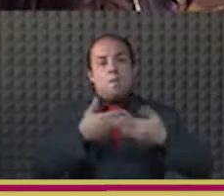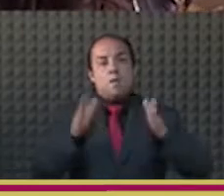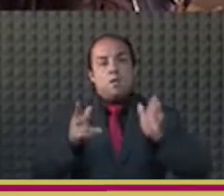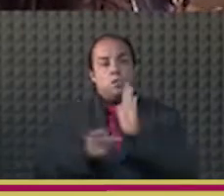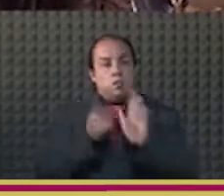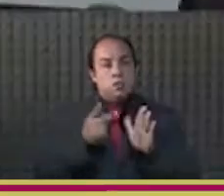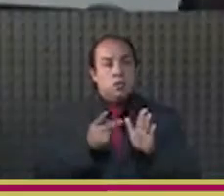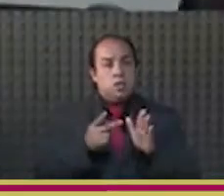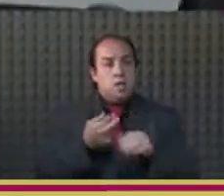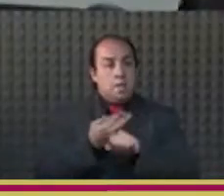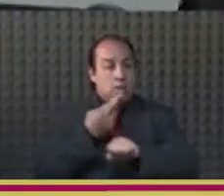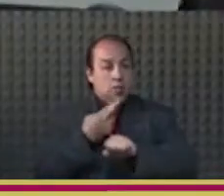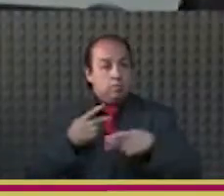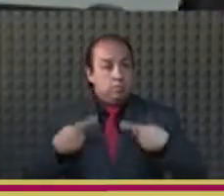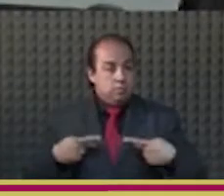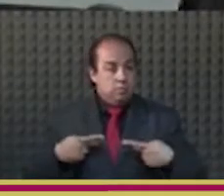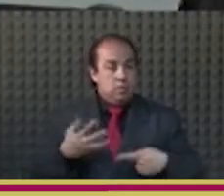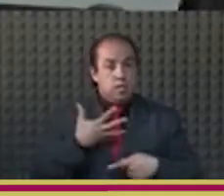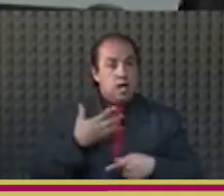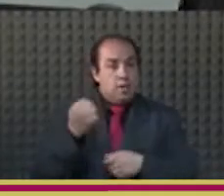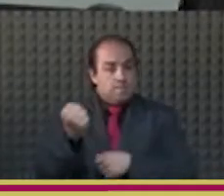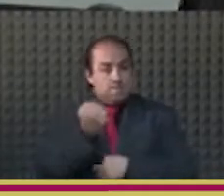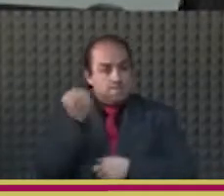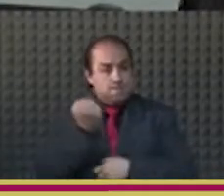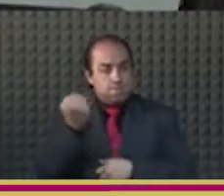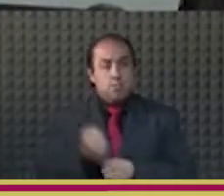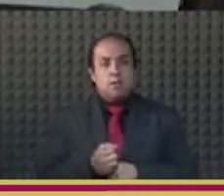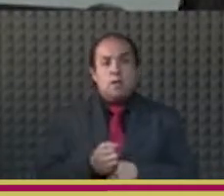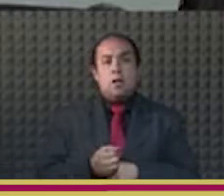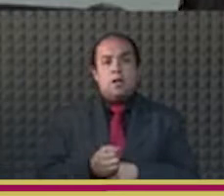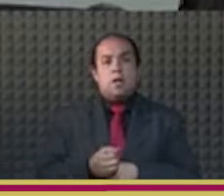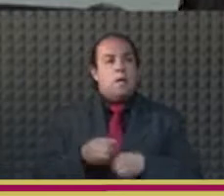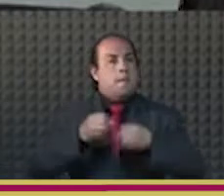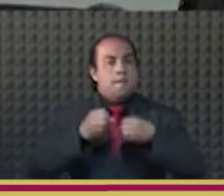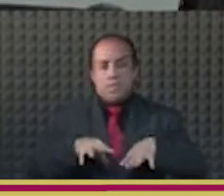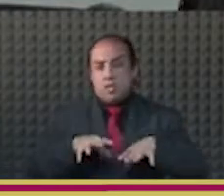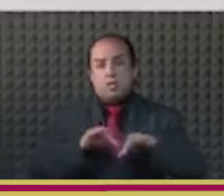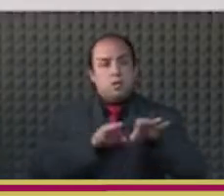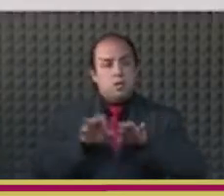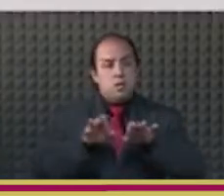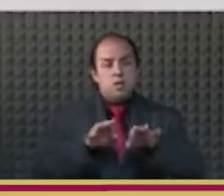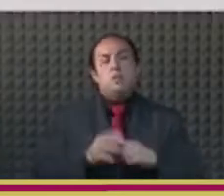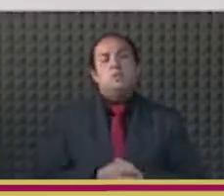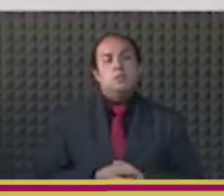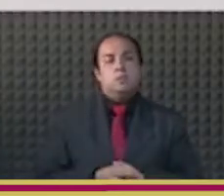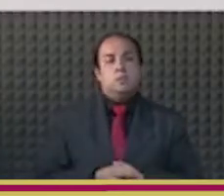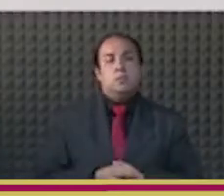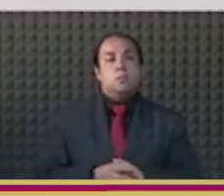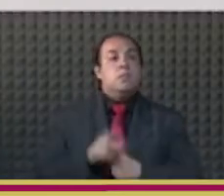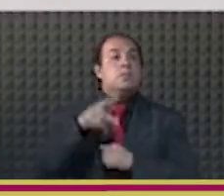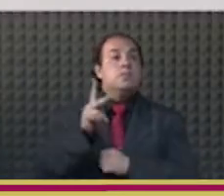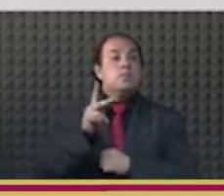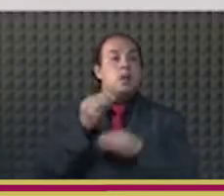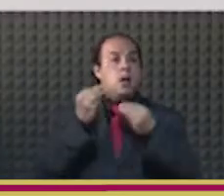en su mayoría son quienes han tenido la gran fortuna de no haber perdido sus empleos ni sus fuentes de ingresos. Pero